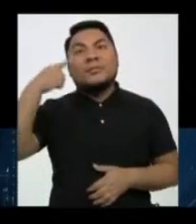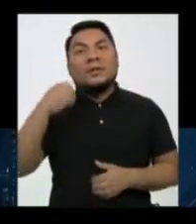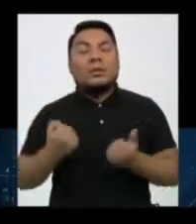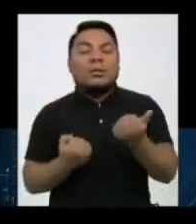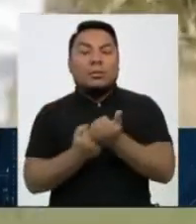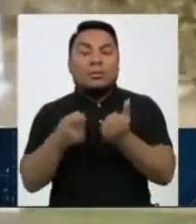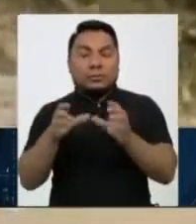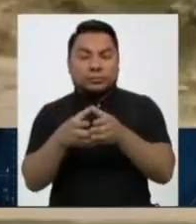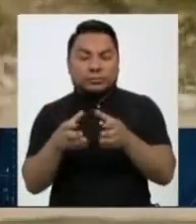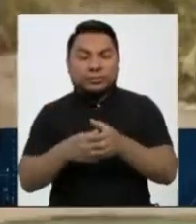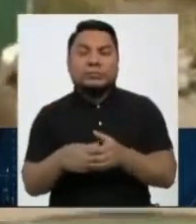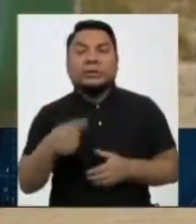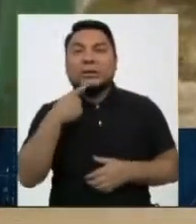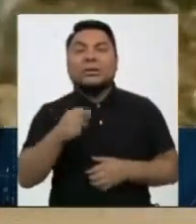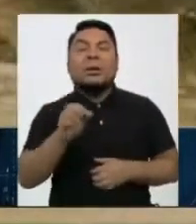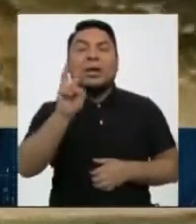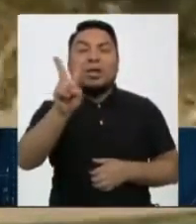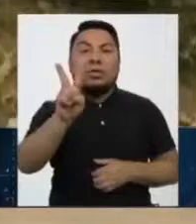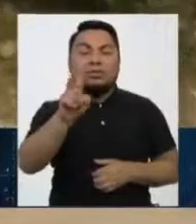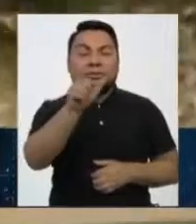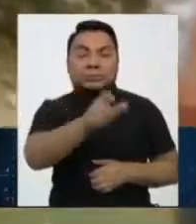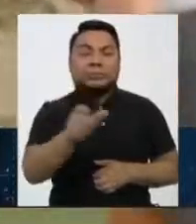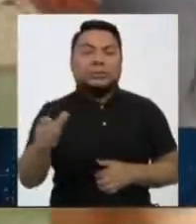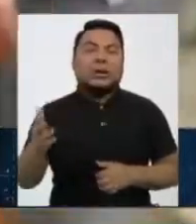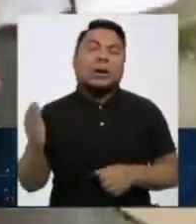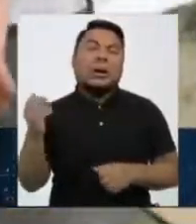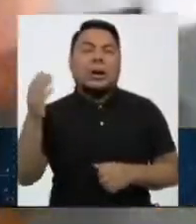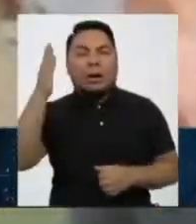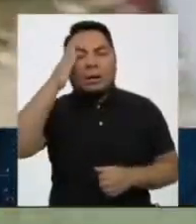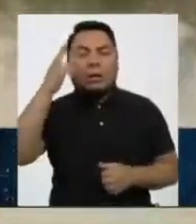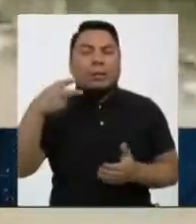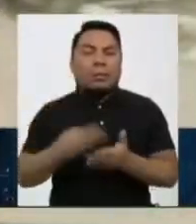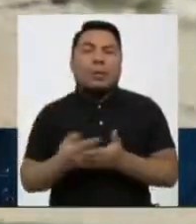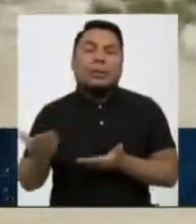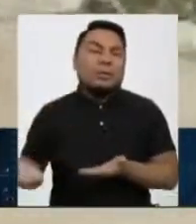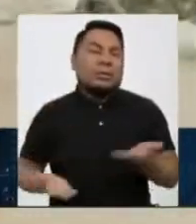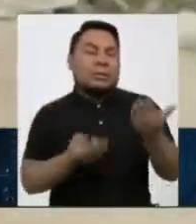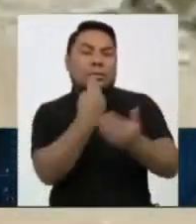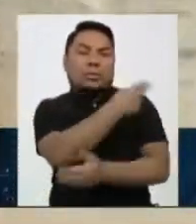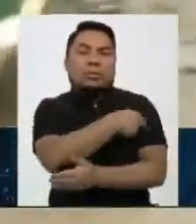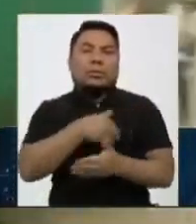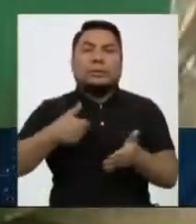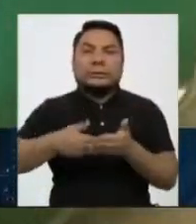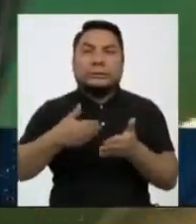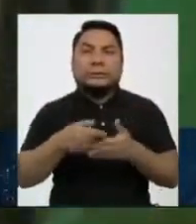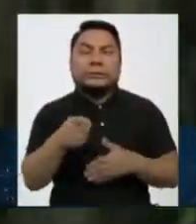Civil informaron que 2 heridos con contusiones leves fueron trasladados al centro de salud de la